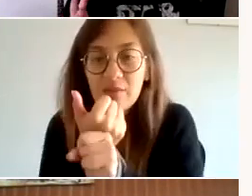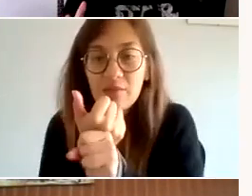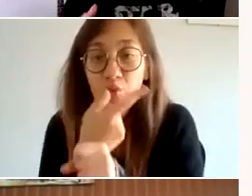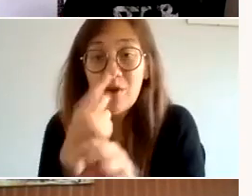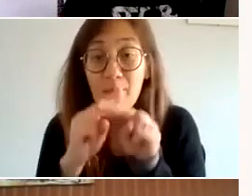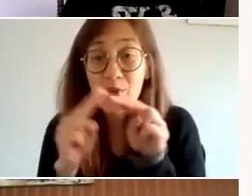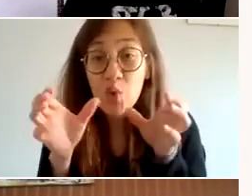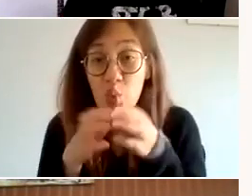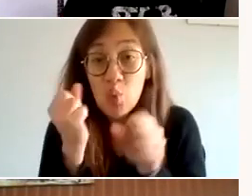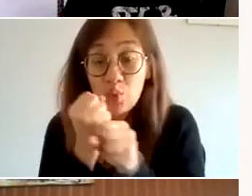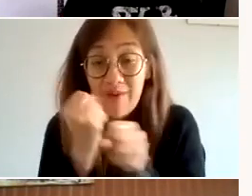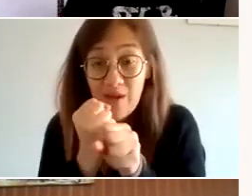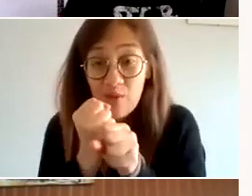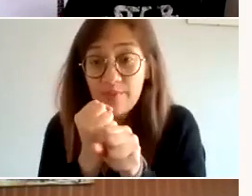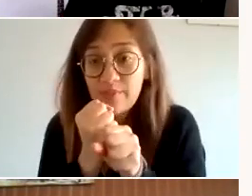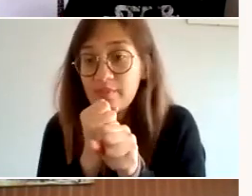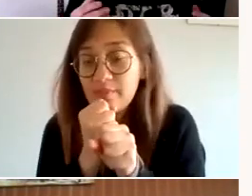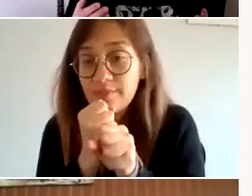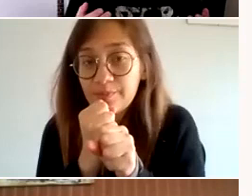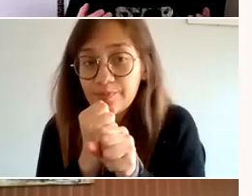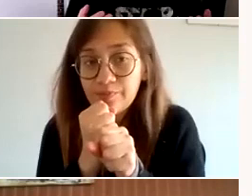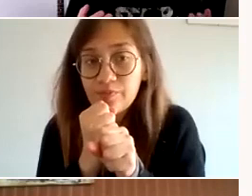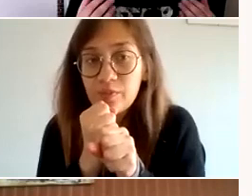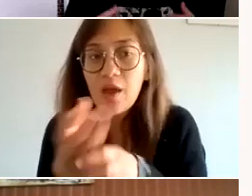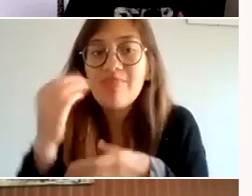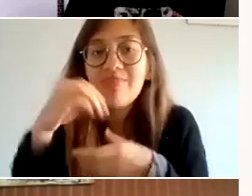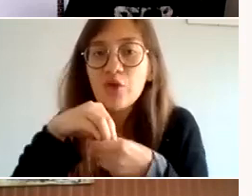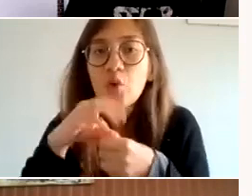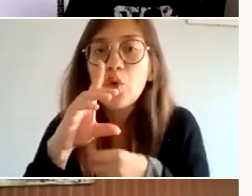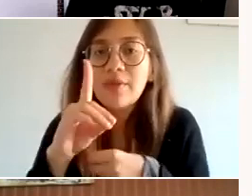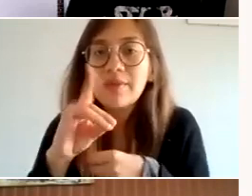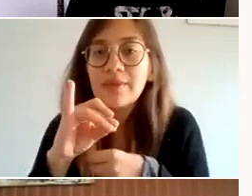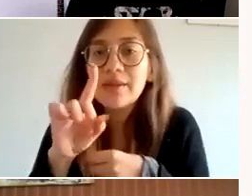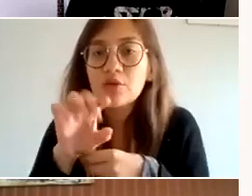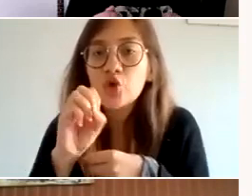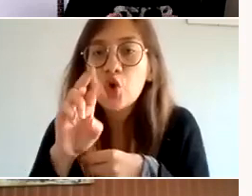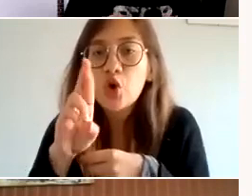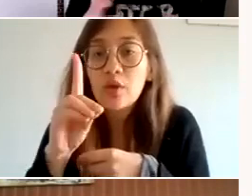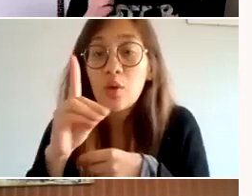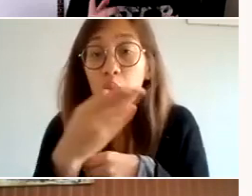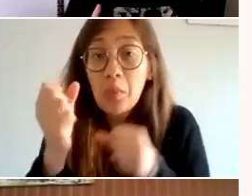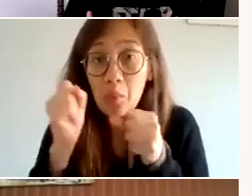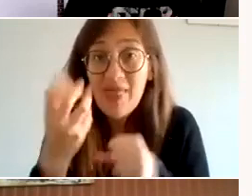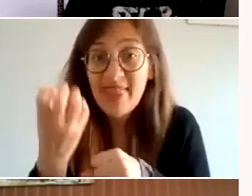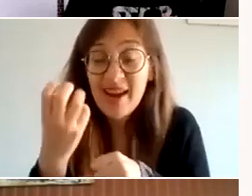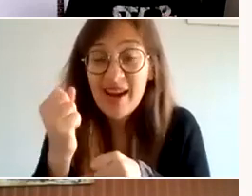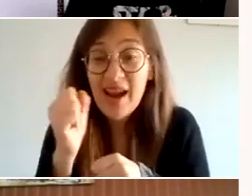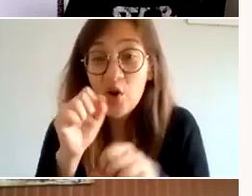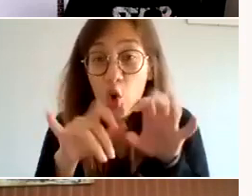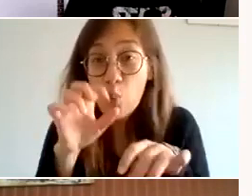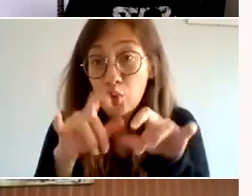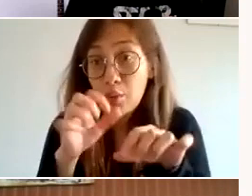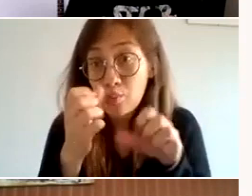que vamos a poder trabajar por Discord. Discord se descarga y se instala en el computador, así que ténganlo en cuenta para